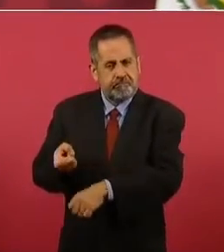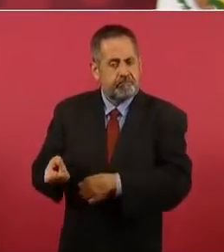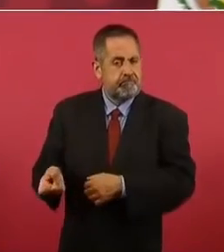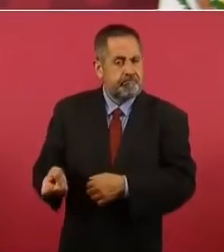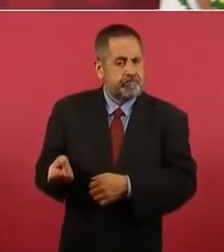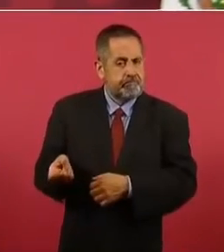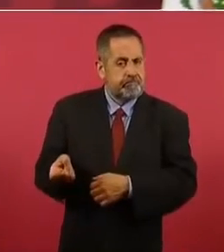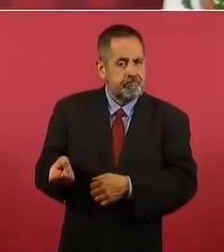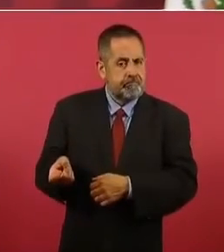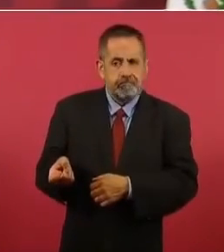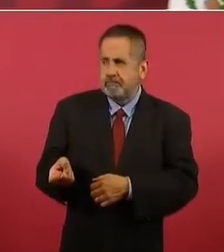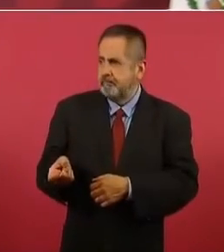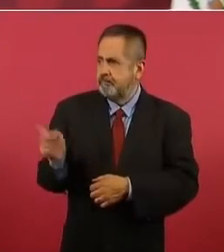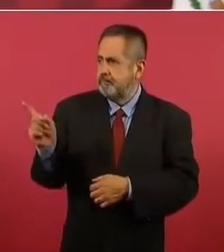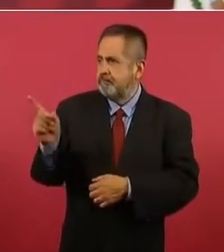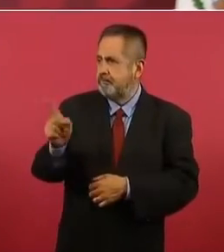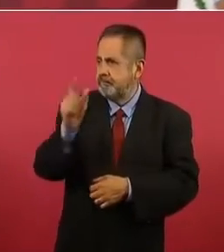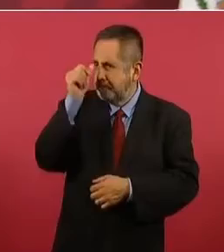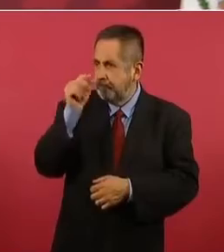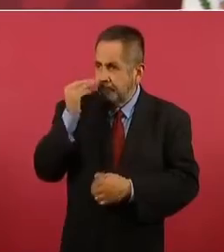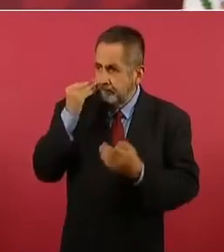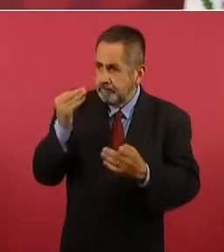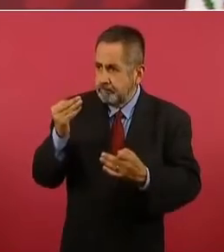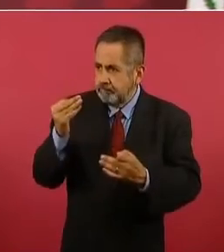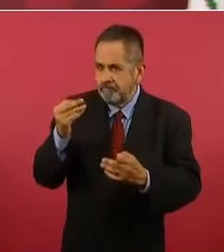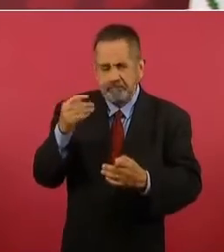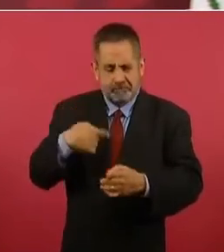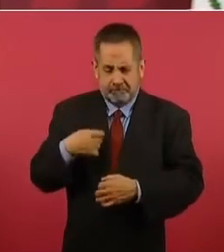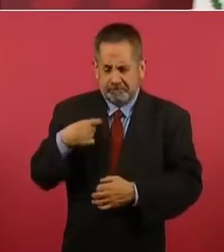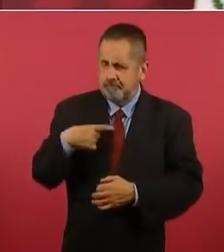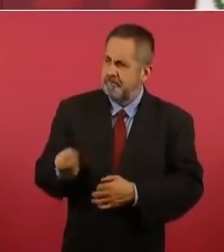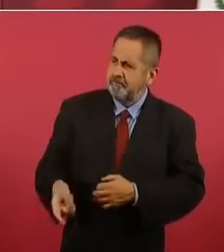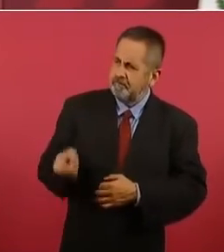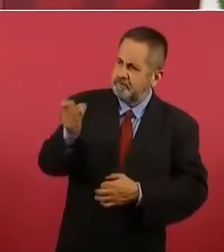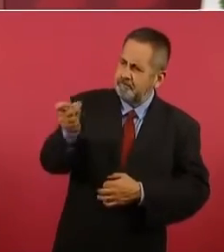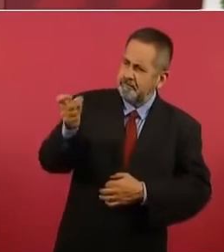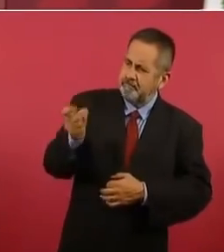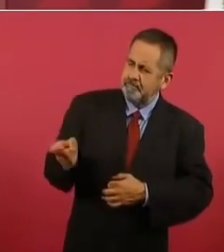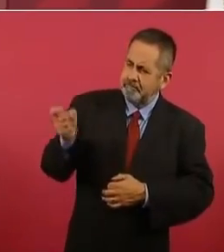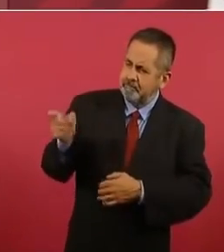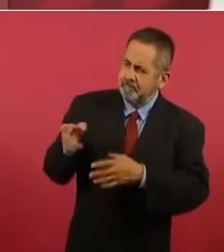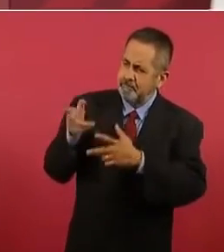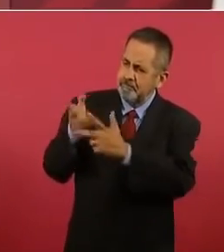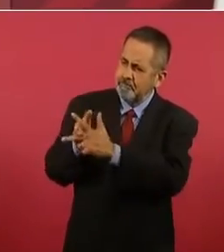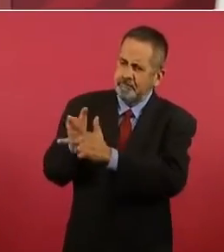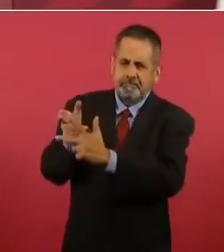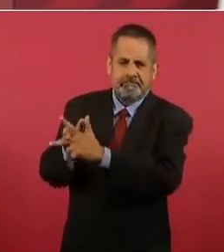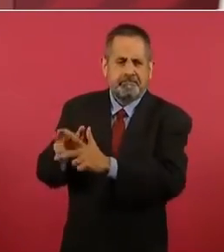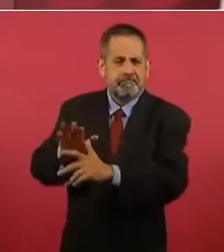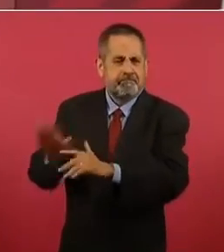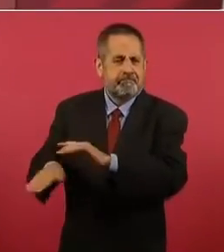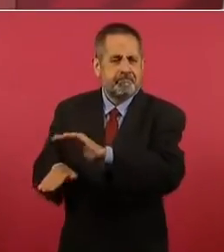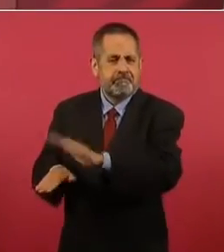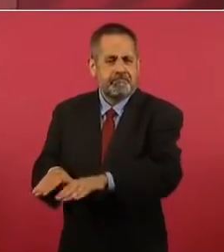los asesinaron a los dos, la misma persona, de acuerdo al